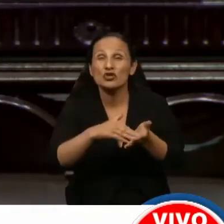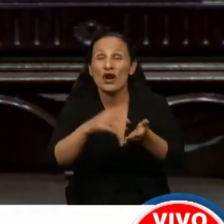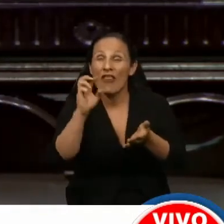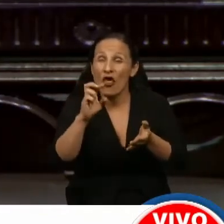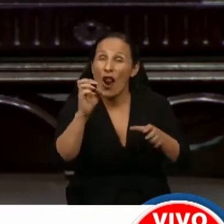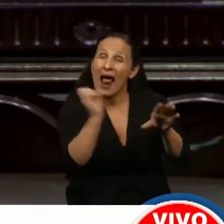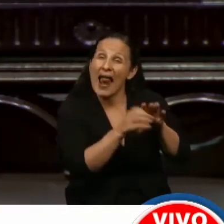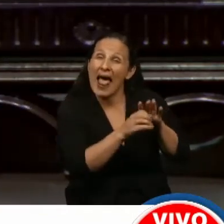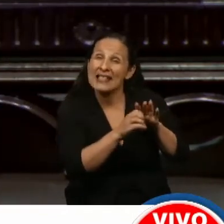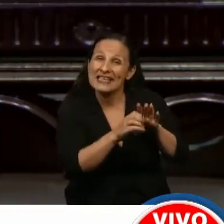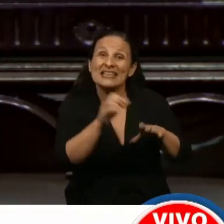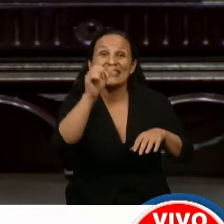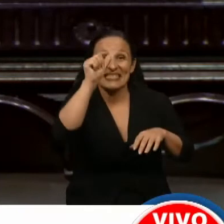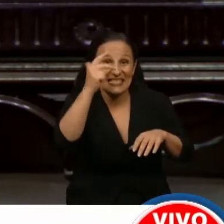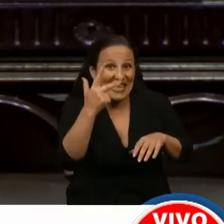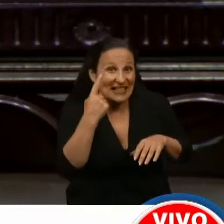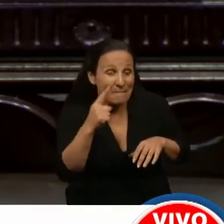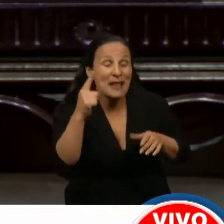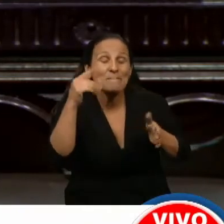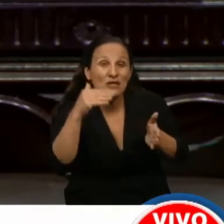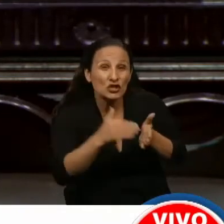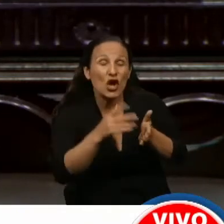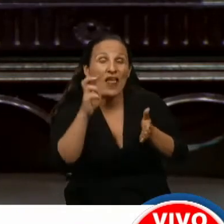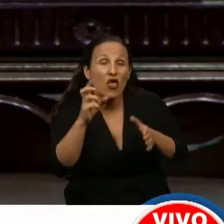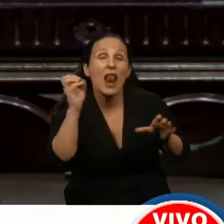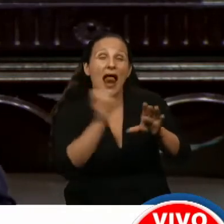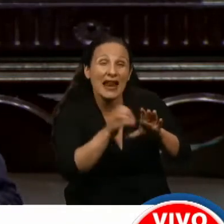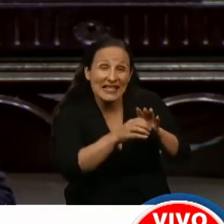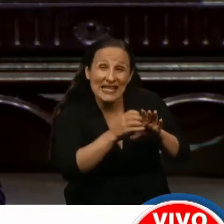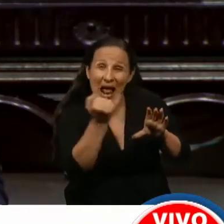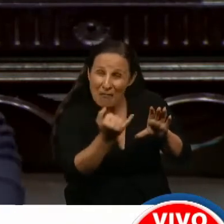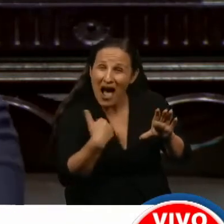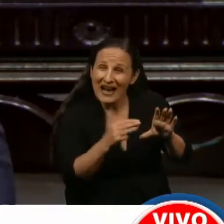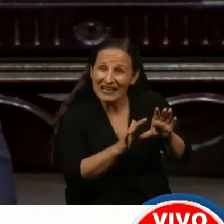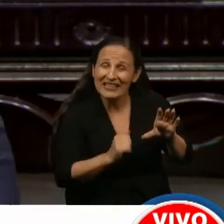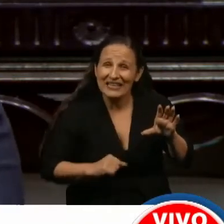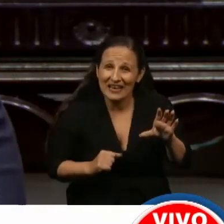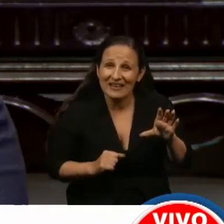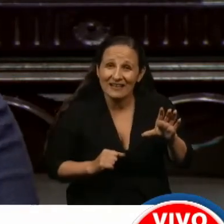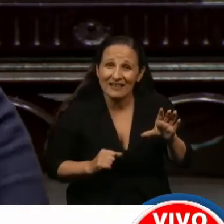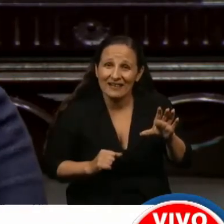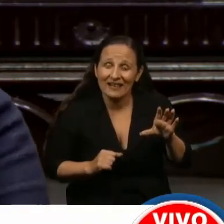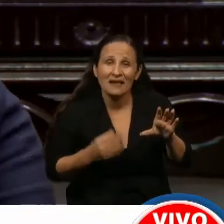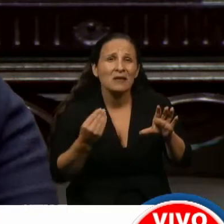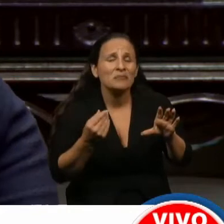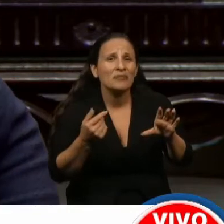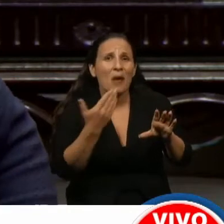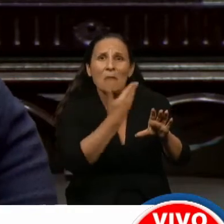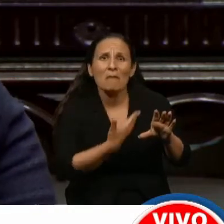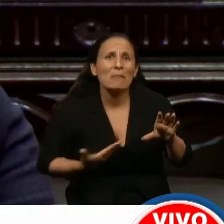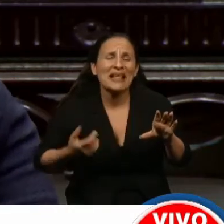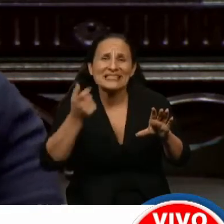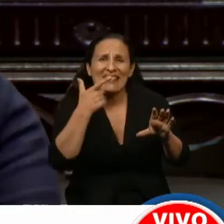reserva. 63 mil millones de dólares de reserva. ¿Y qué hace este presidente